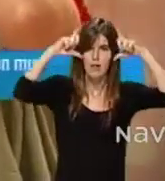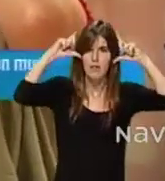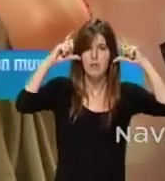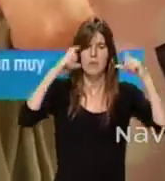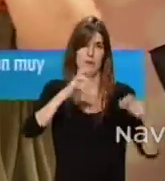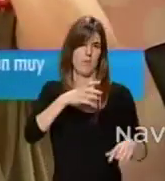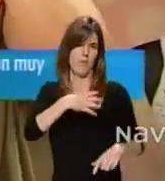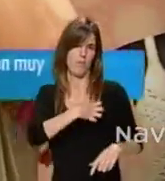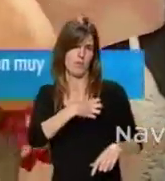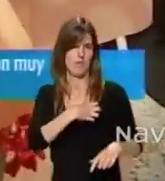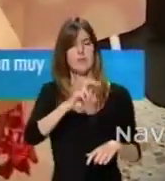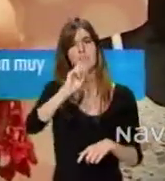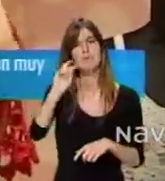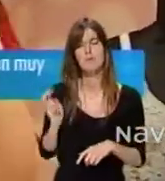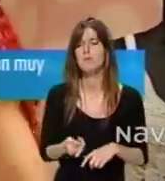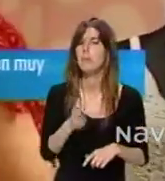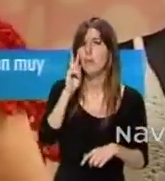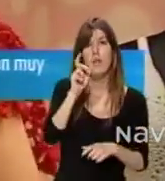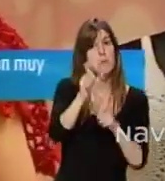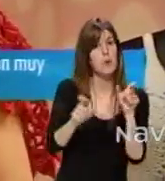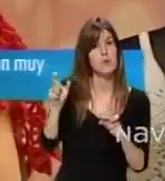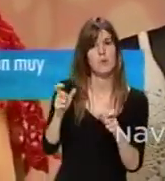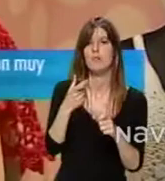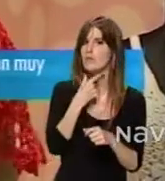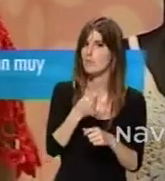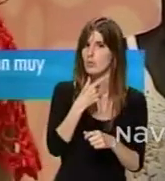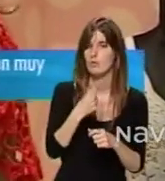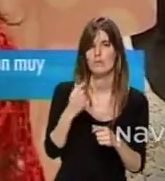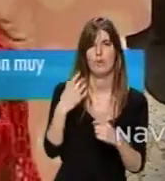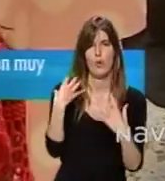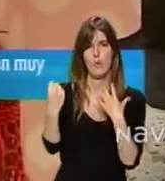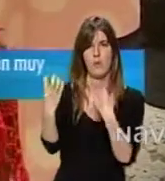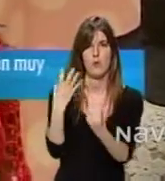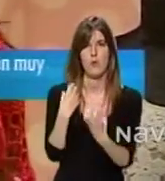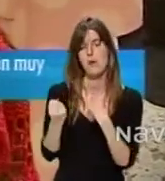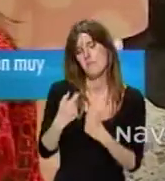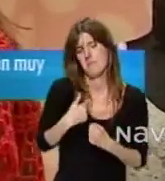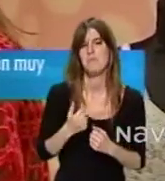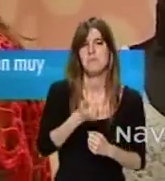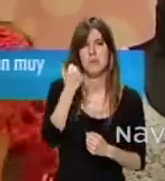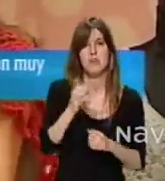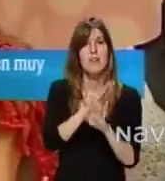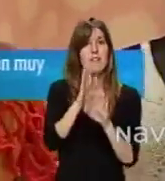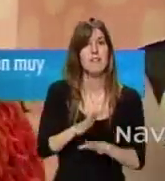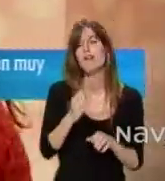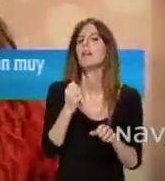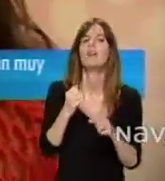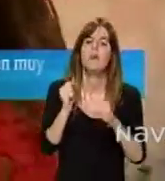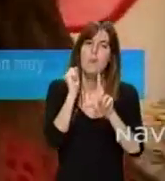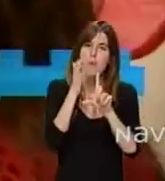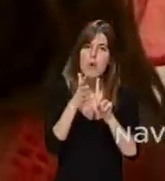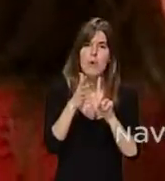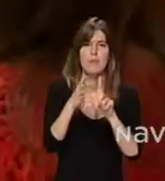demás. Y como veía que gustaba y así, pues bueno, me fui animando un poco hasta hacer ya me creé un blog,